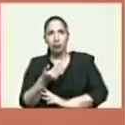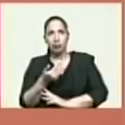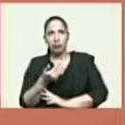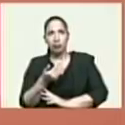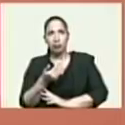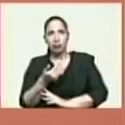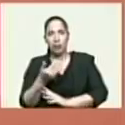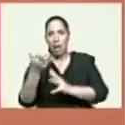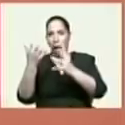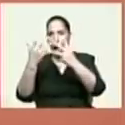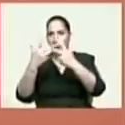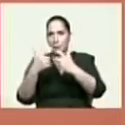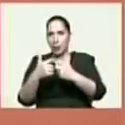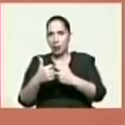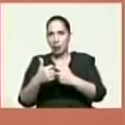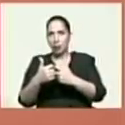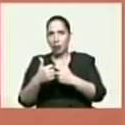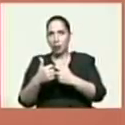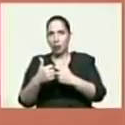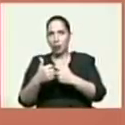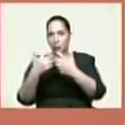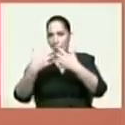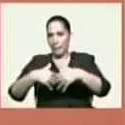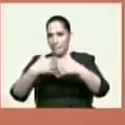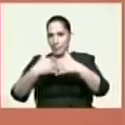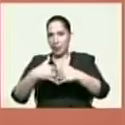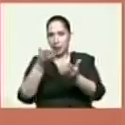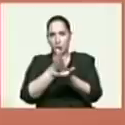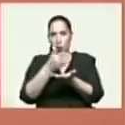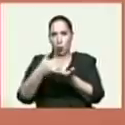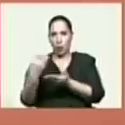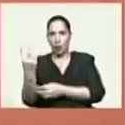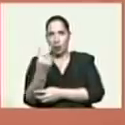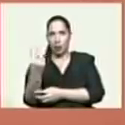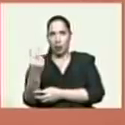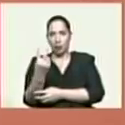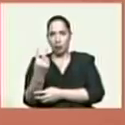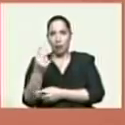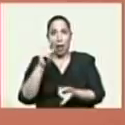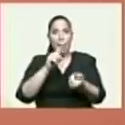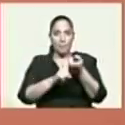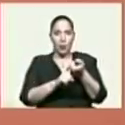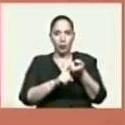la administradora de la empresa de tortas de Carrasco y de Albán? La esposa de Fernando Albán.